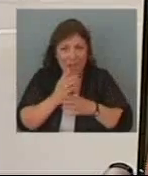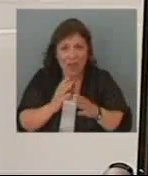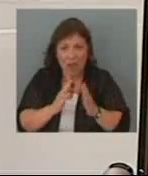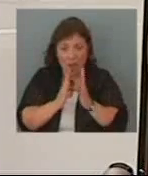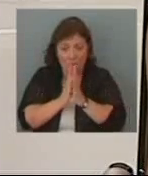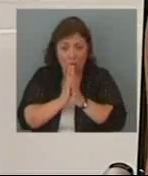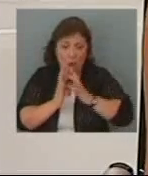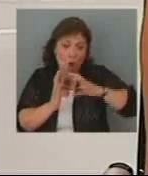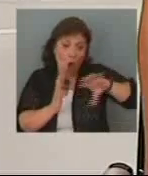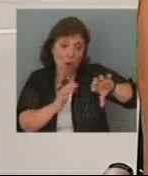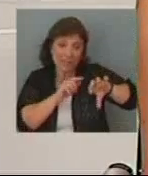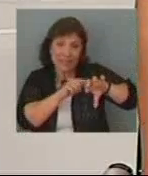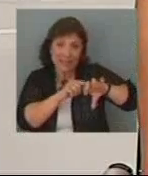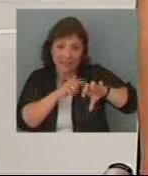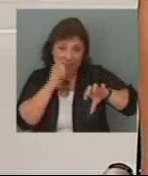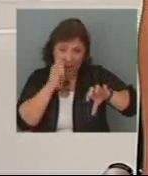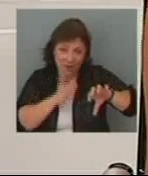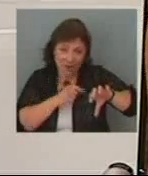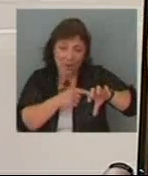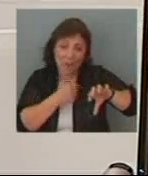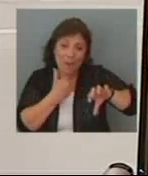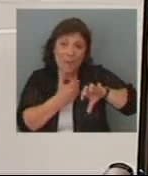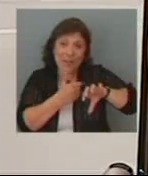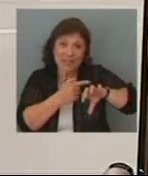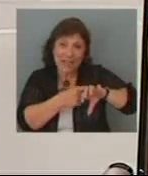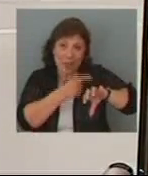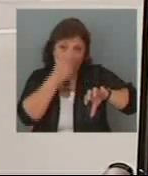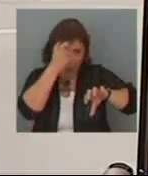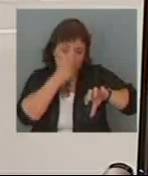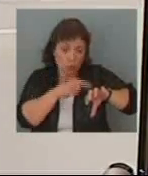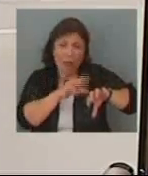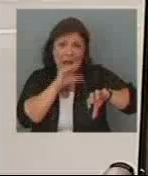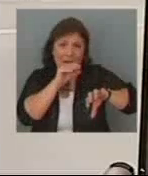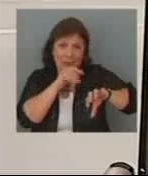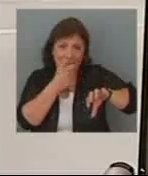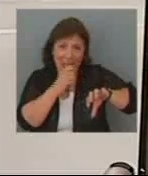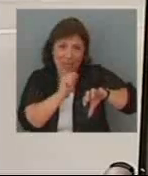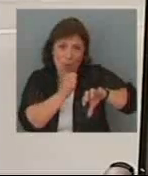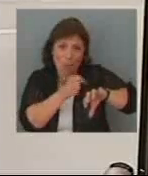Ucrania tenemos a la población que se siente más cercana a Rusia y que habla en ruso, y